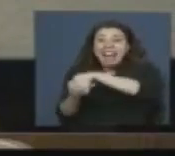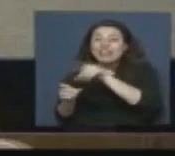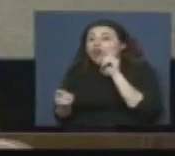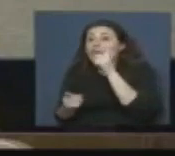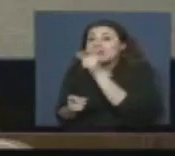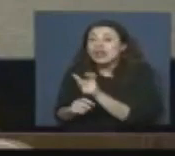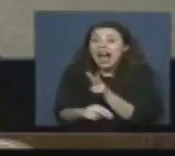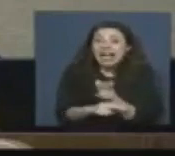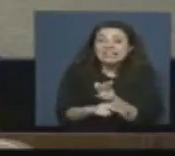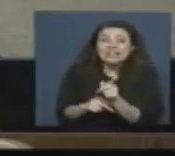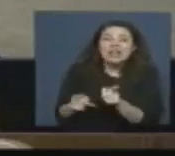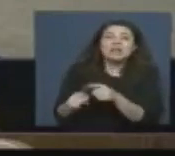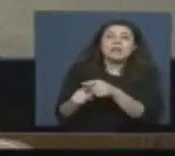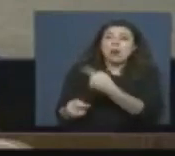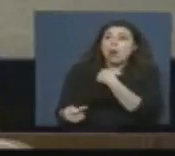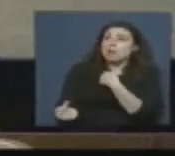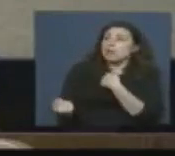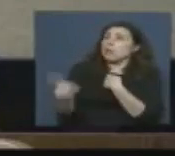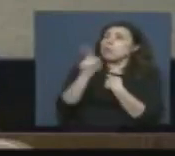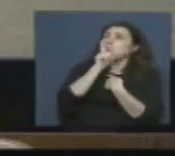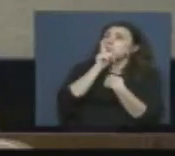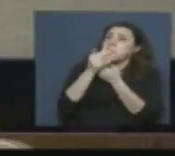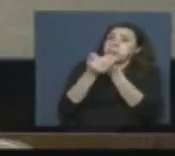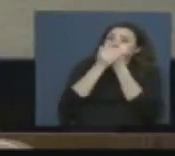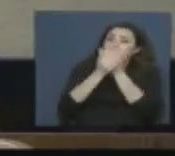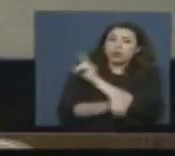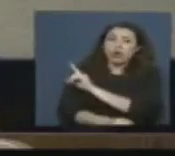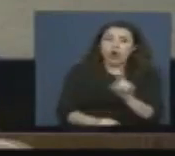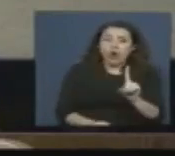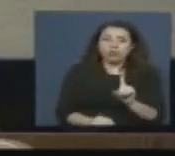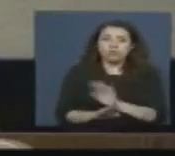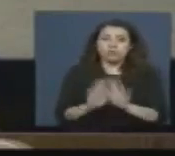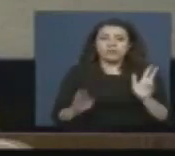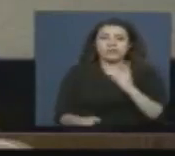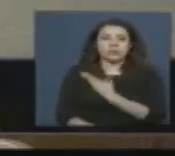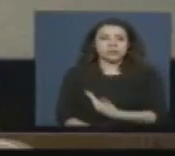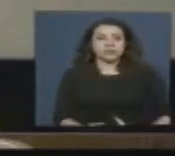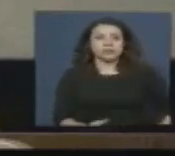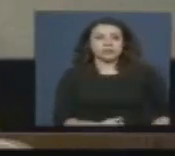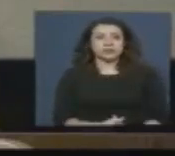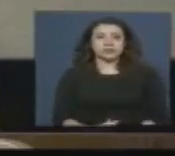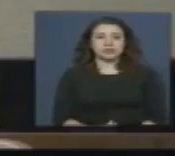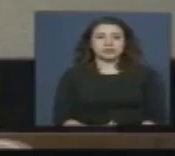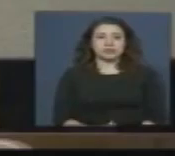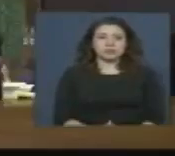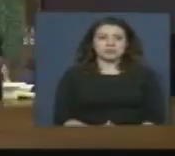me van a venir a callar aquí bajo ningún punto de vista. He dicho, presidente, muchas gracias.